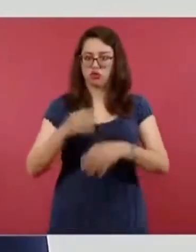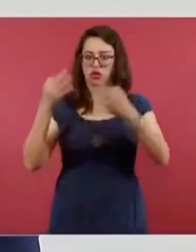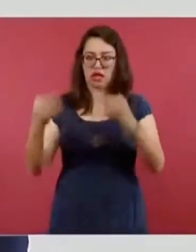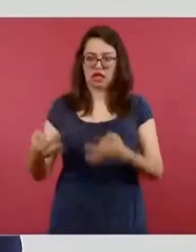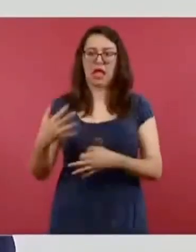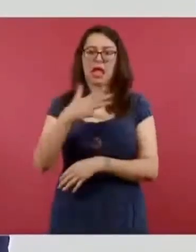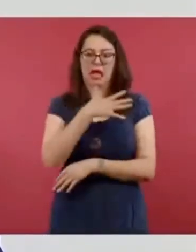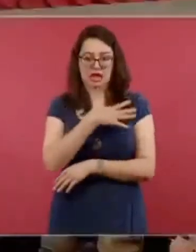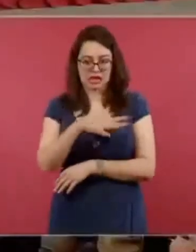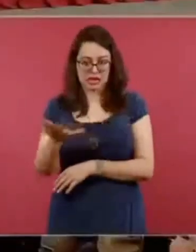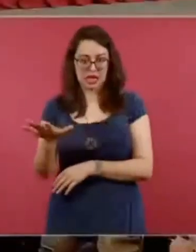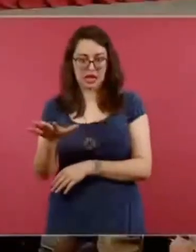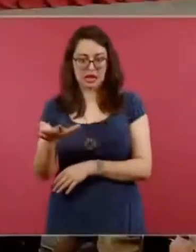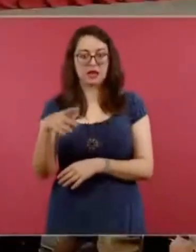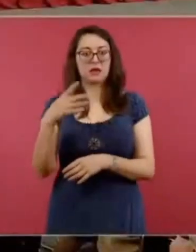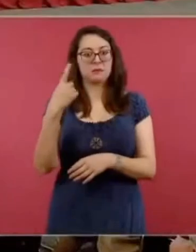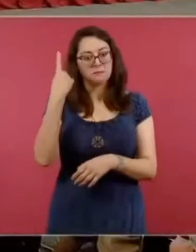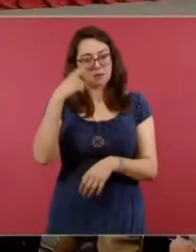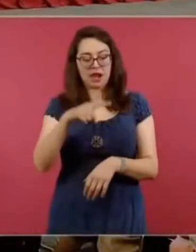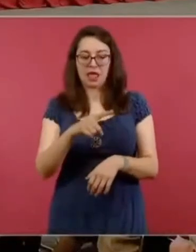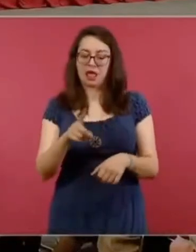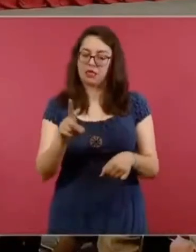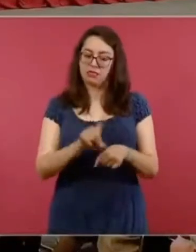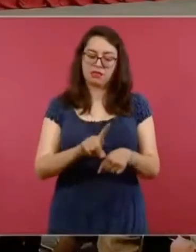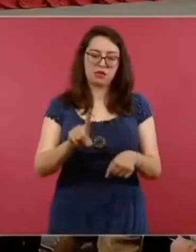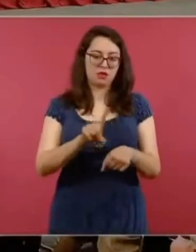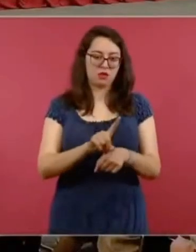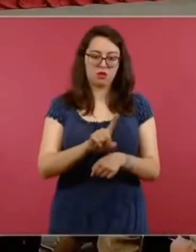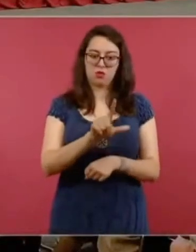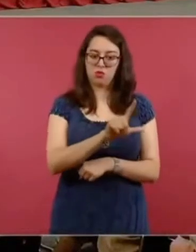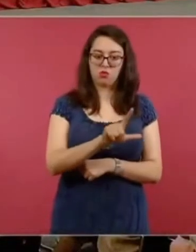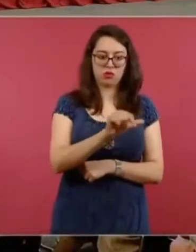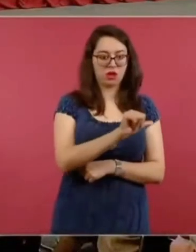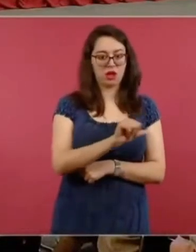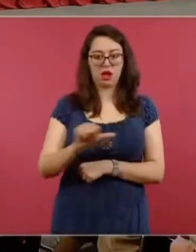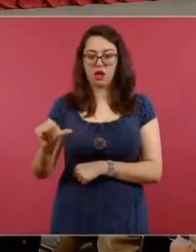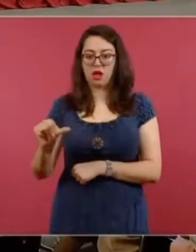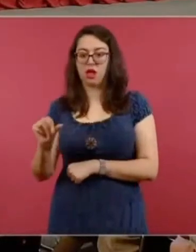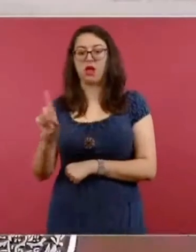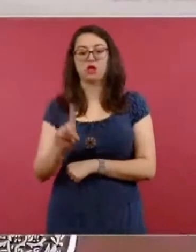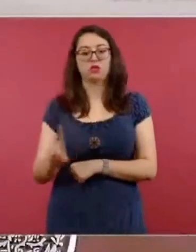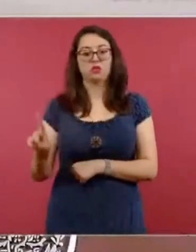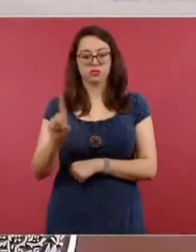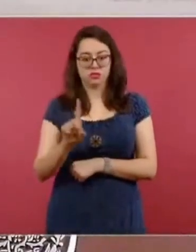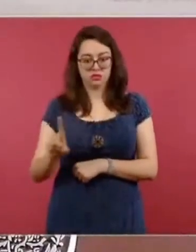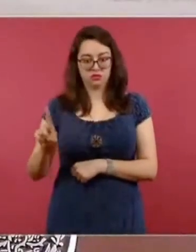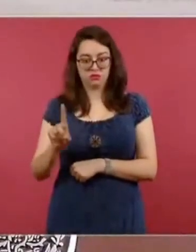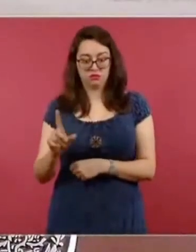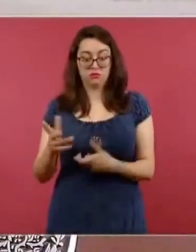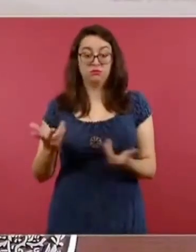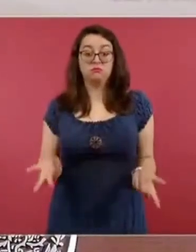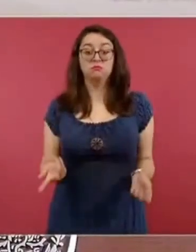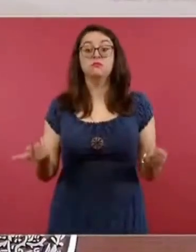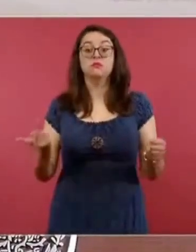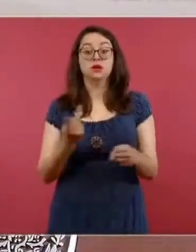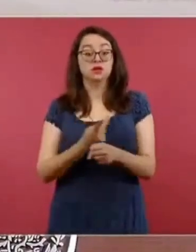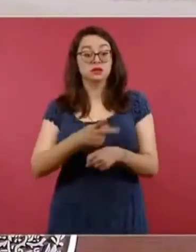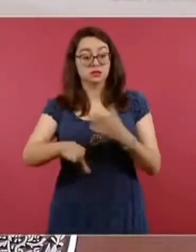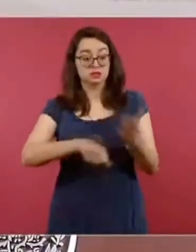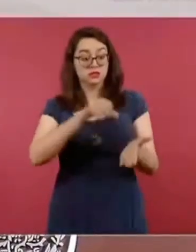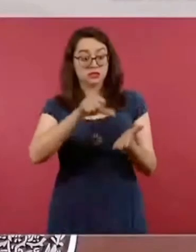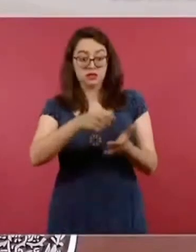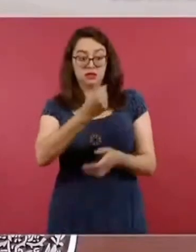poder cumplir los 7 días de la semana, es decir, atención de lunes a domingo. Es muy común ver estos centros de